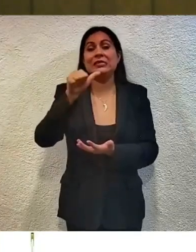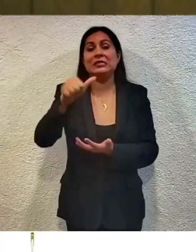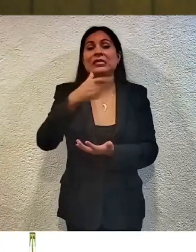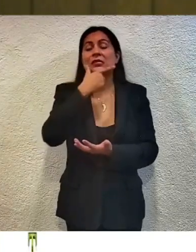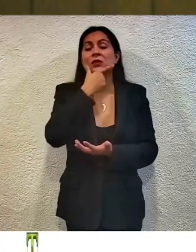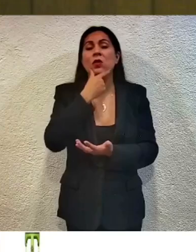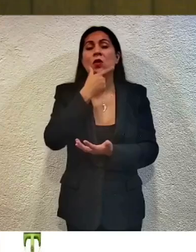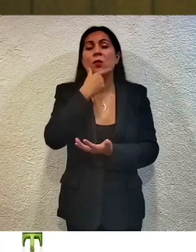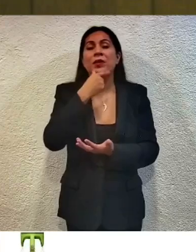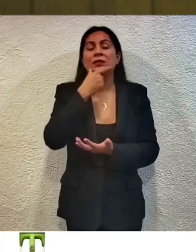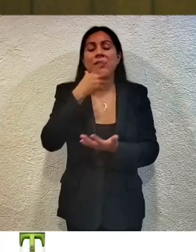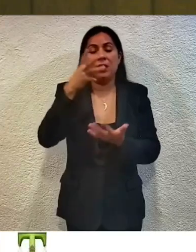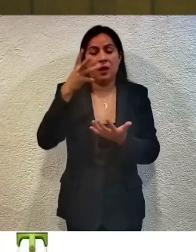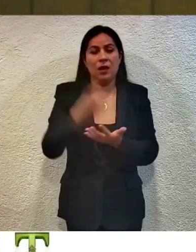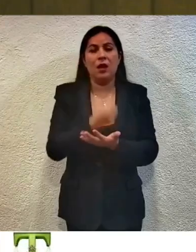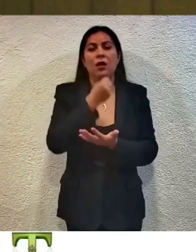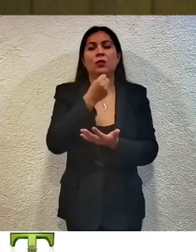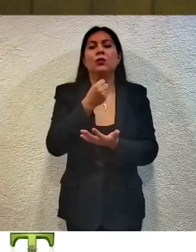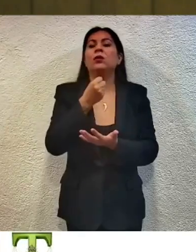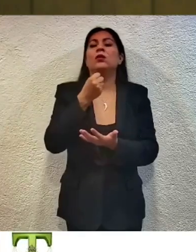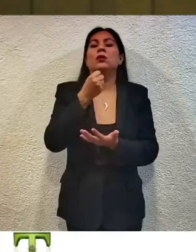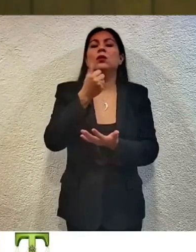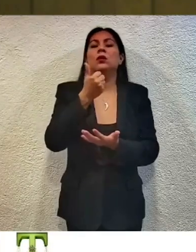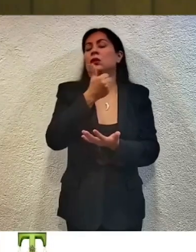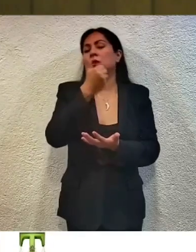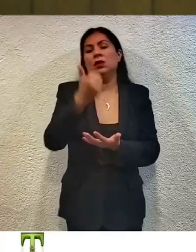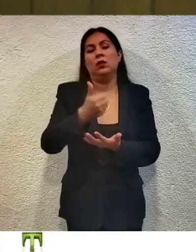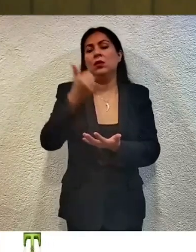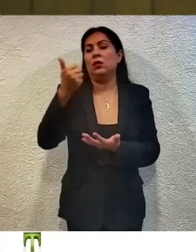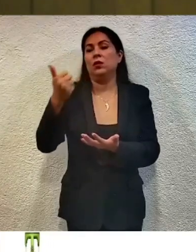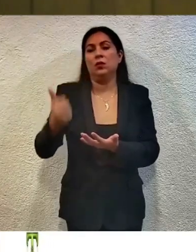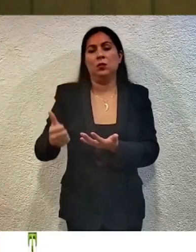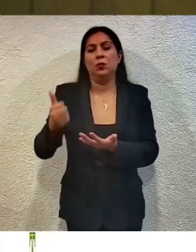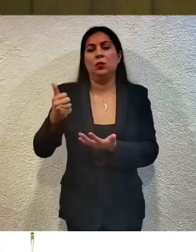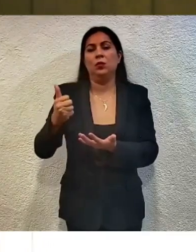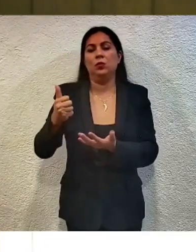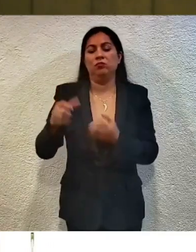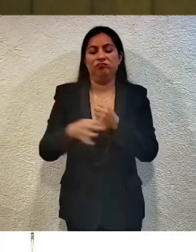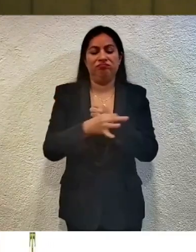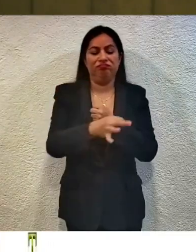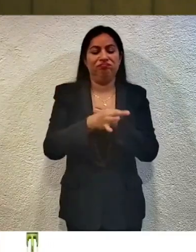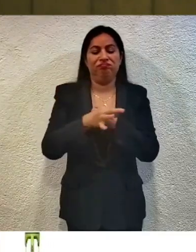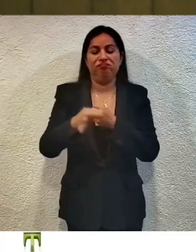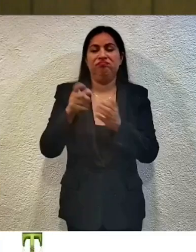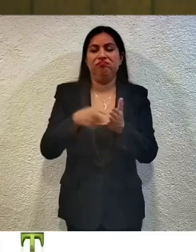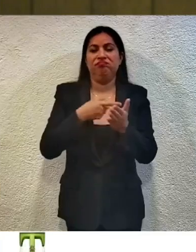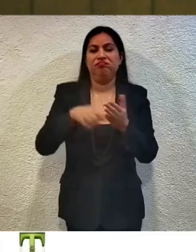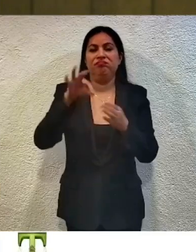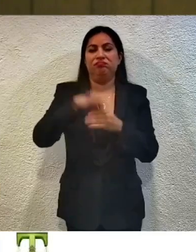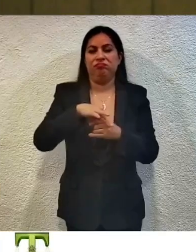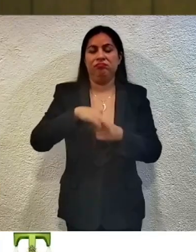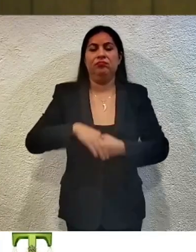que ganaron en sus respectivos distritos electorales.